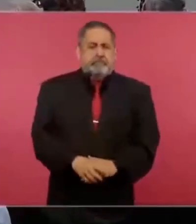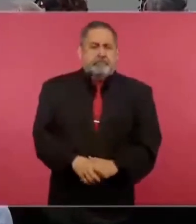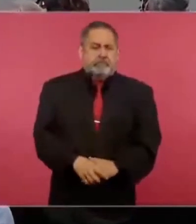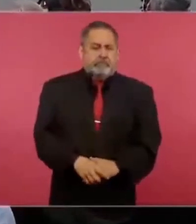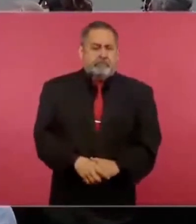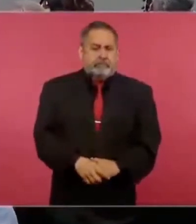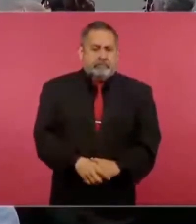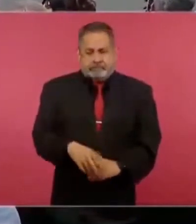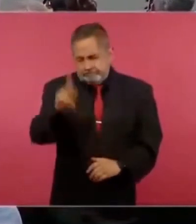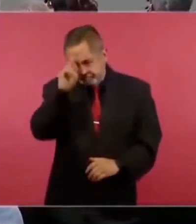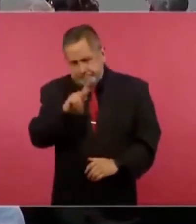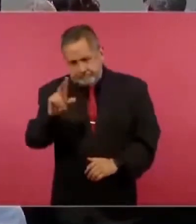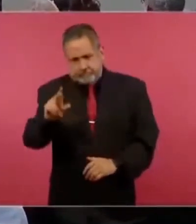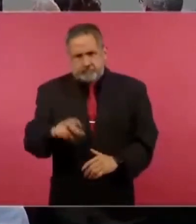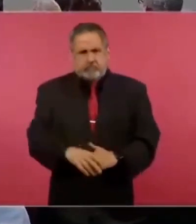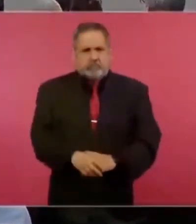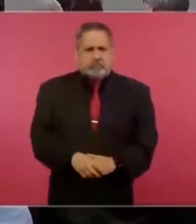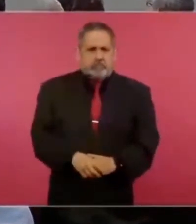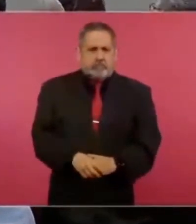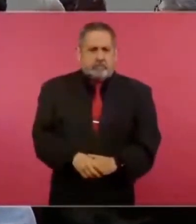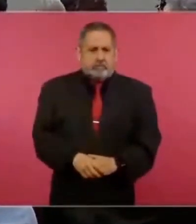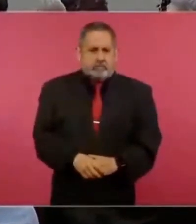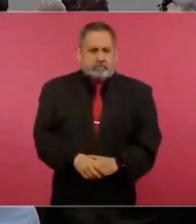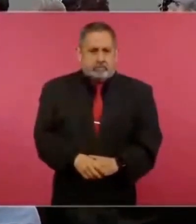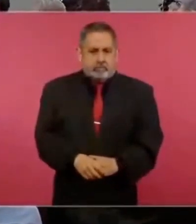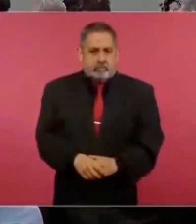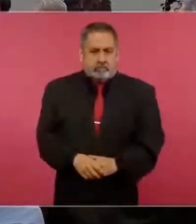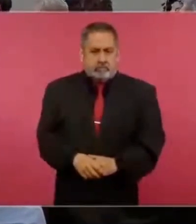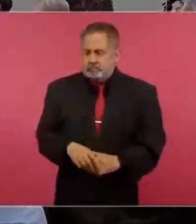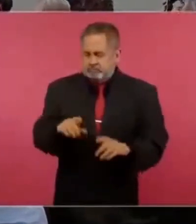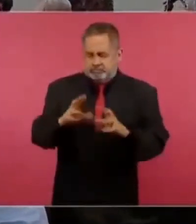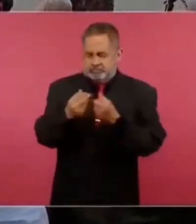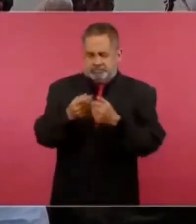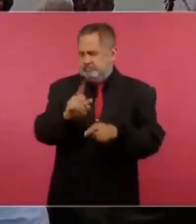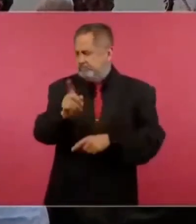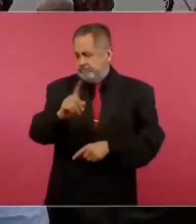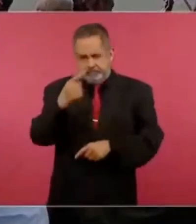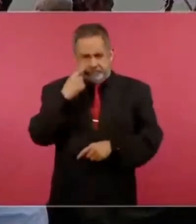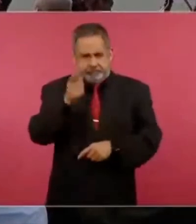Peor no. Presidente, Sí, el no. total es peor. No.